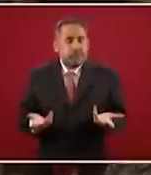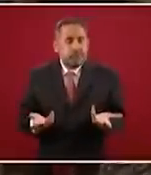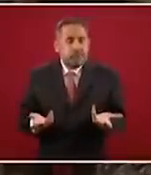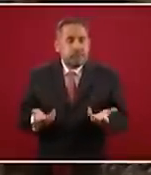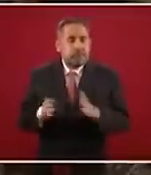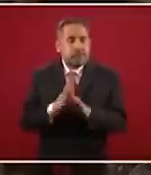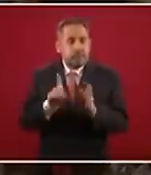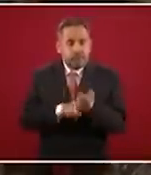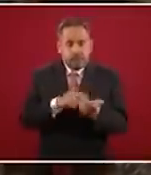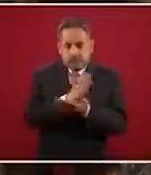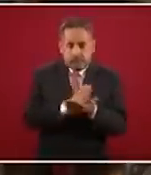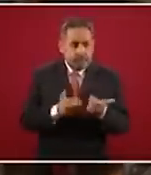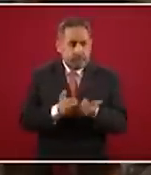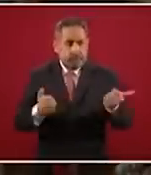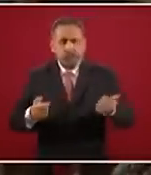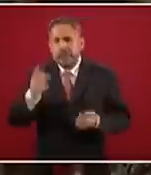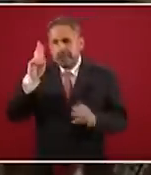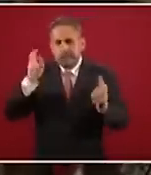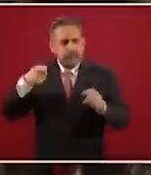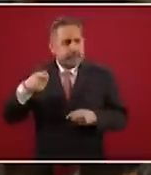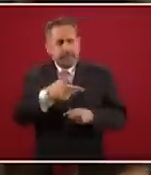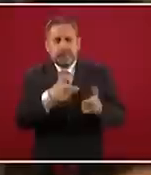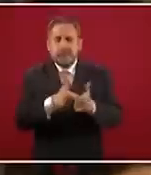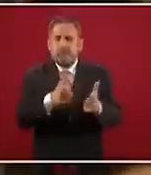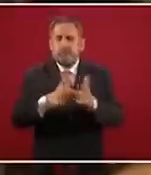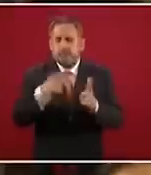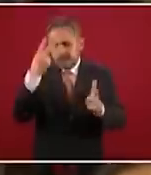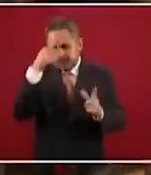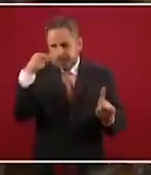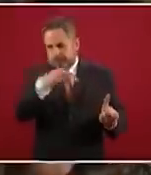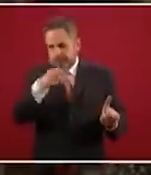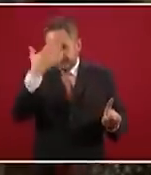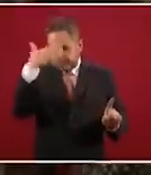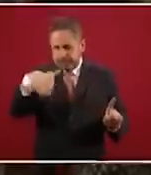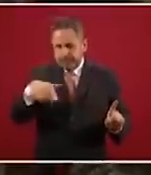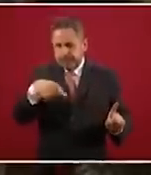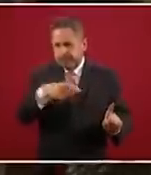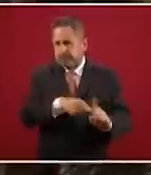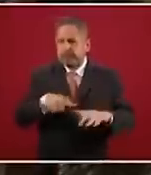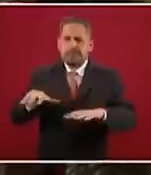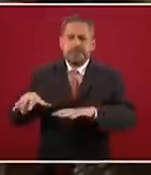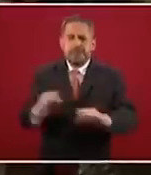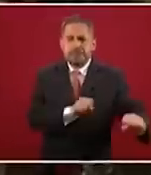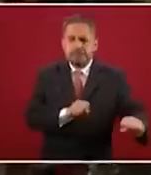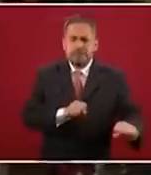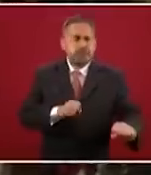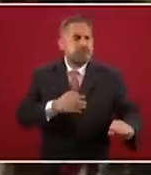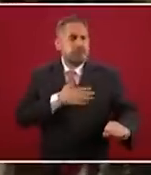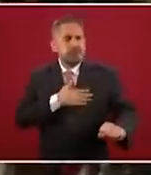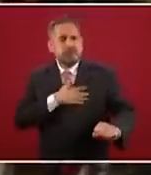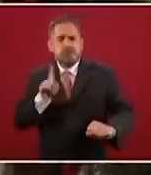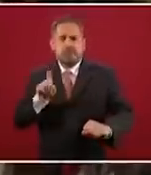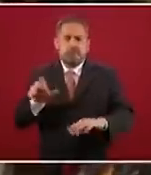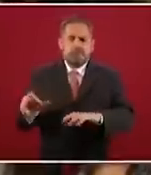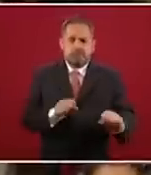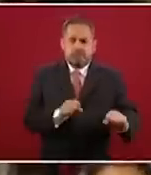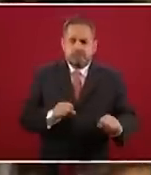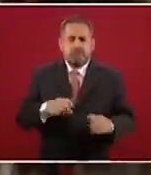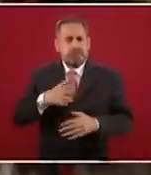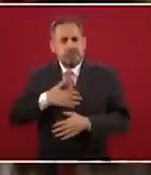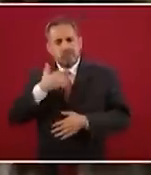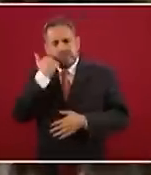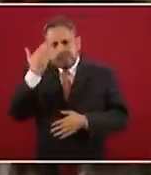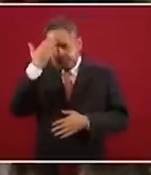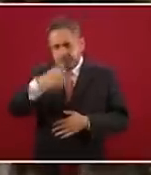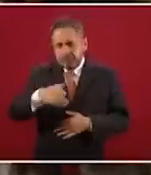pues ya Grupo México, todos sabemos que se ha adueñado del agua. Por eso también a mí me gustaría saber